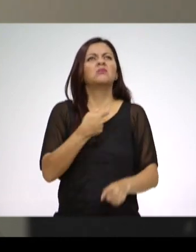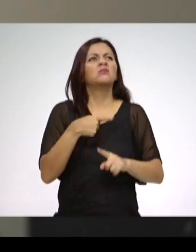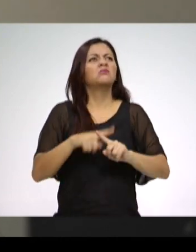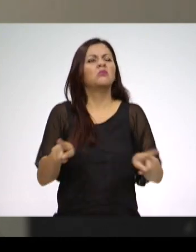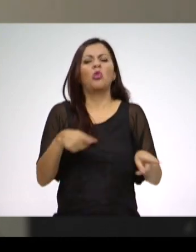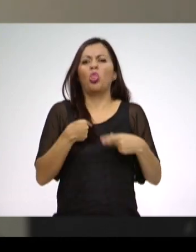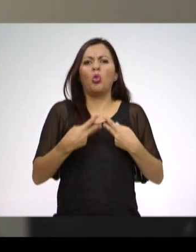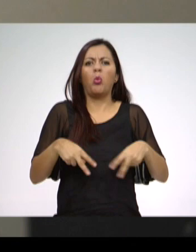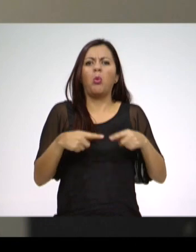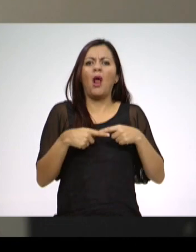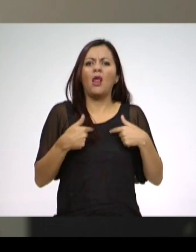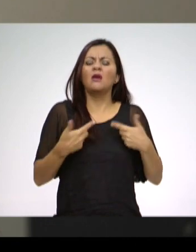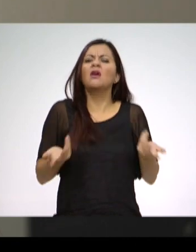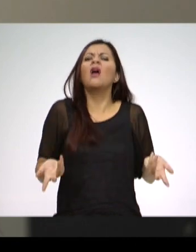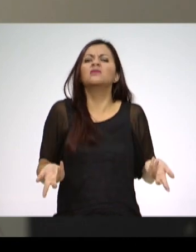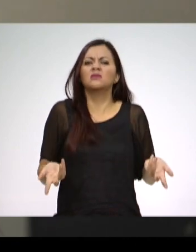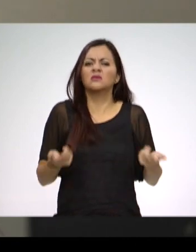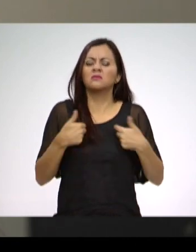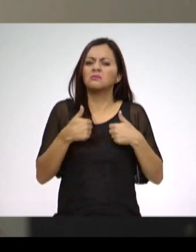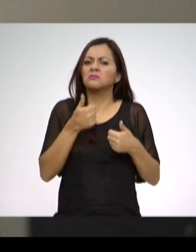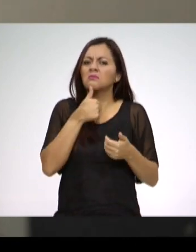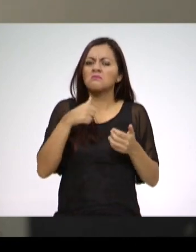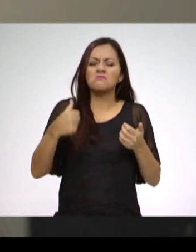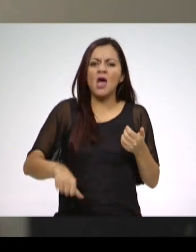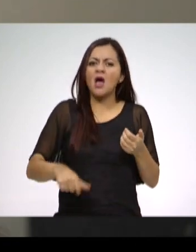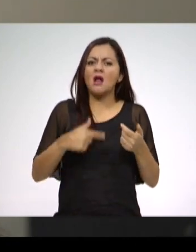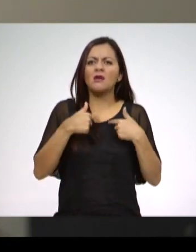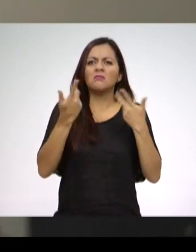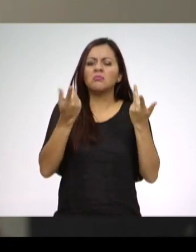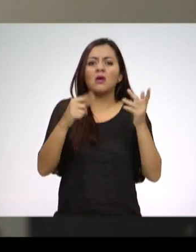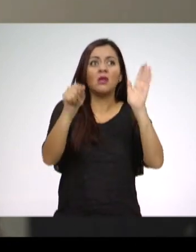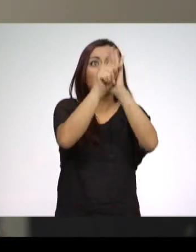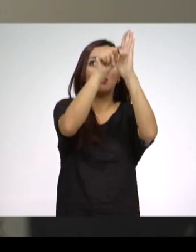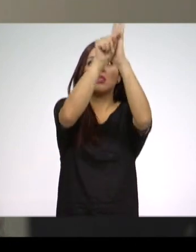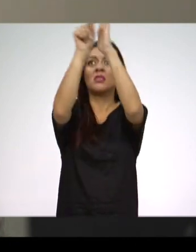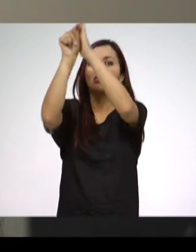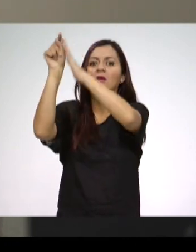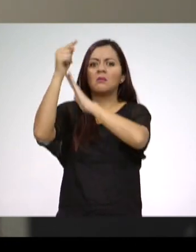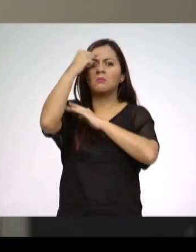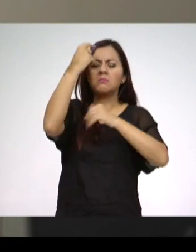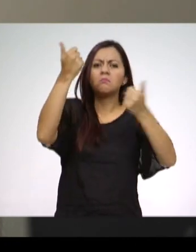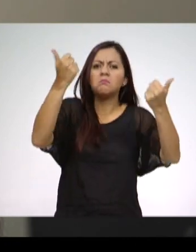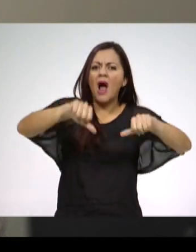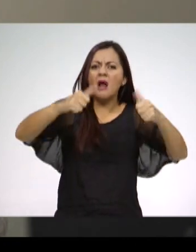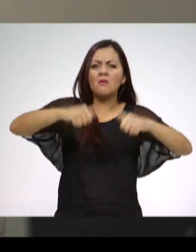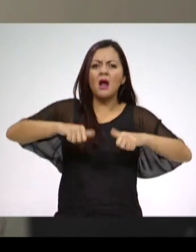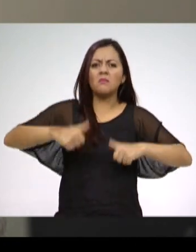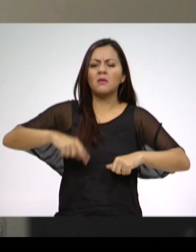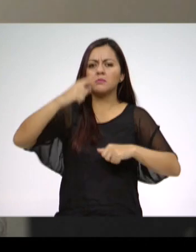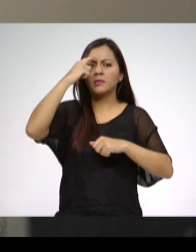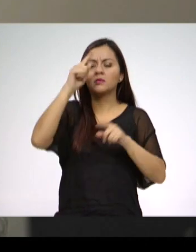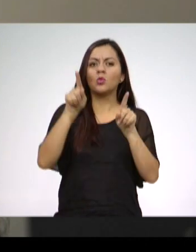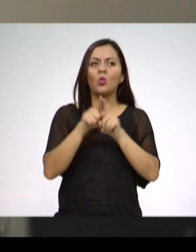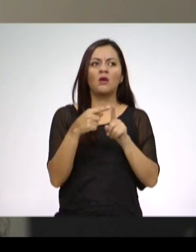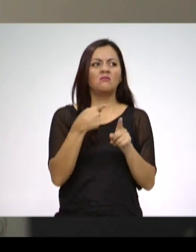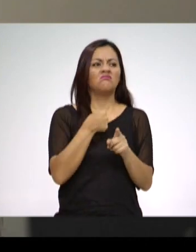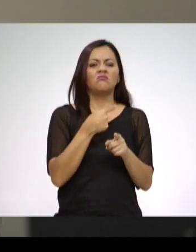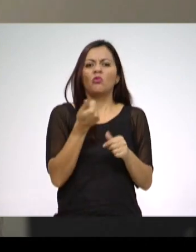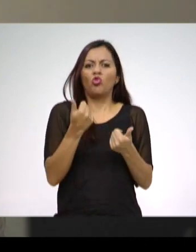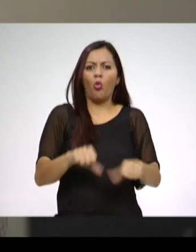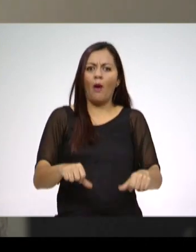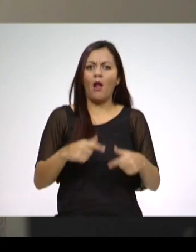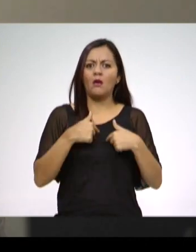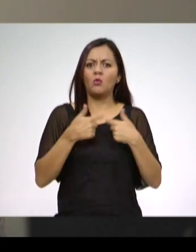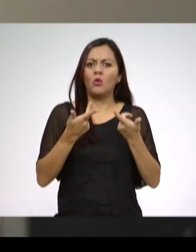diferente, ¿no es cierto? A partir de lo que piensan negativamente los demás, construye una autoimagen diferente